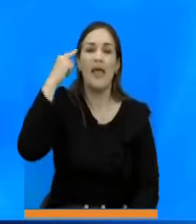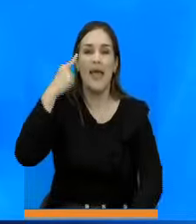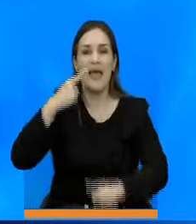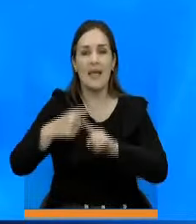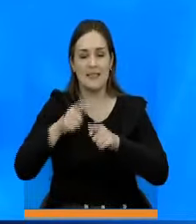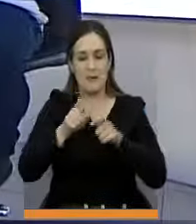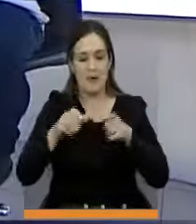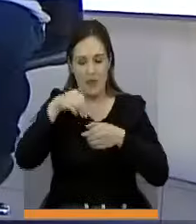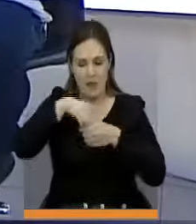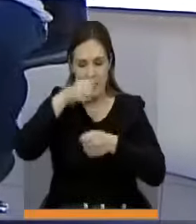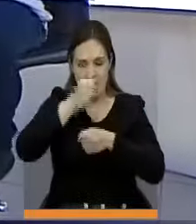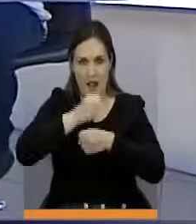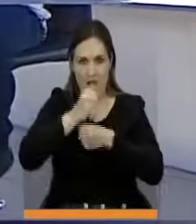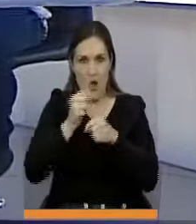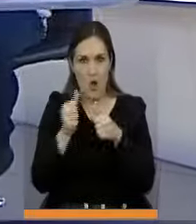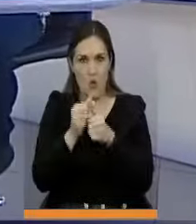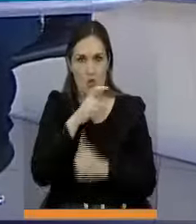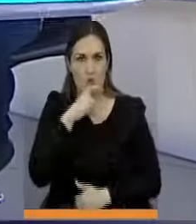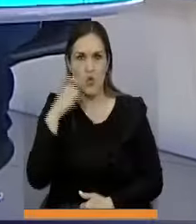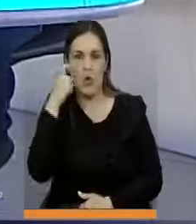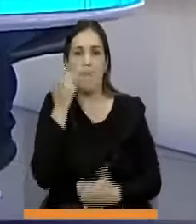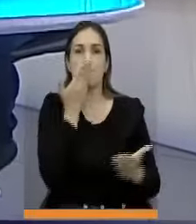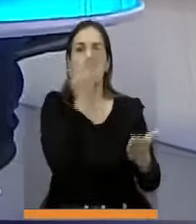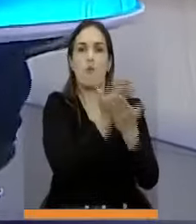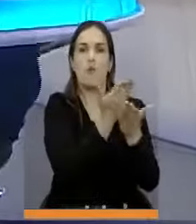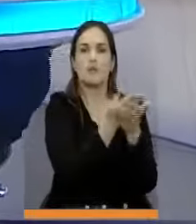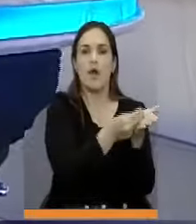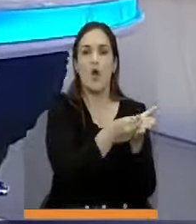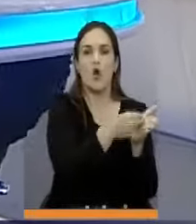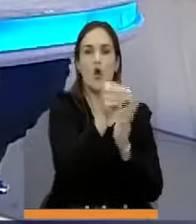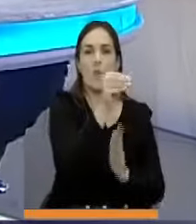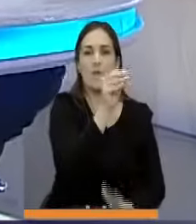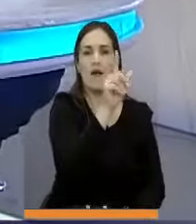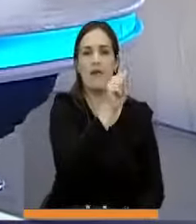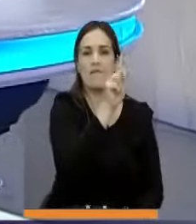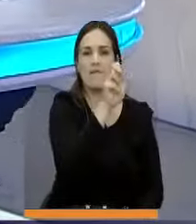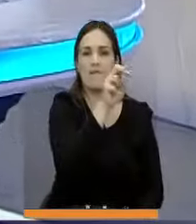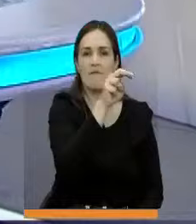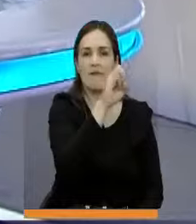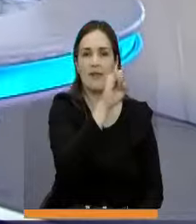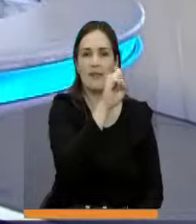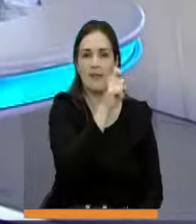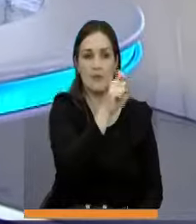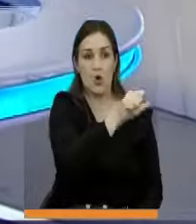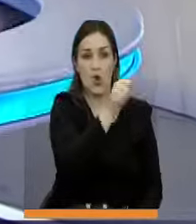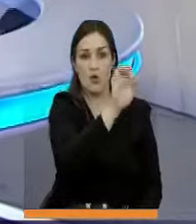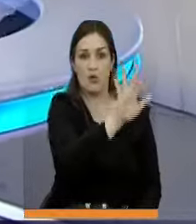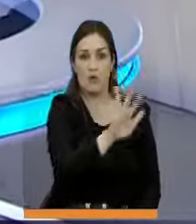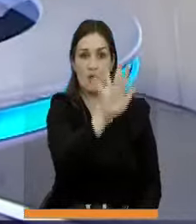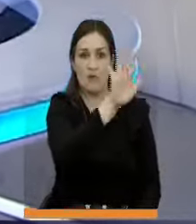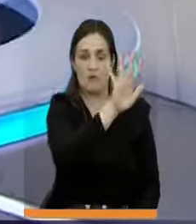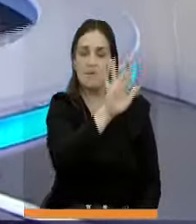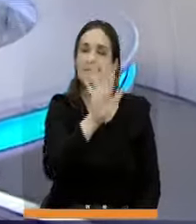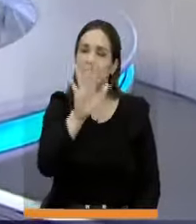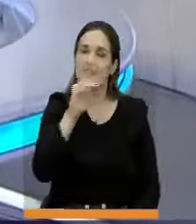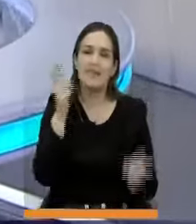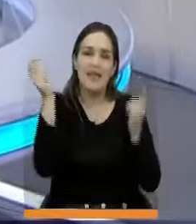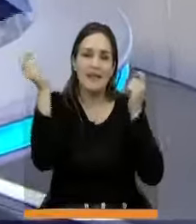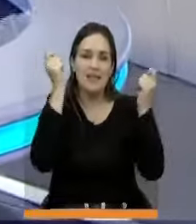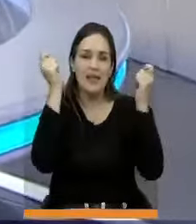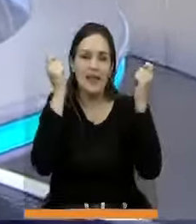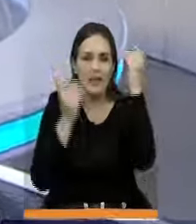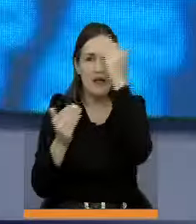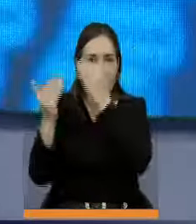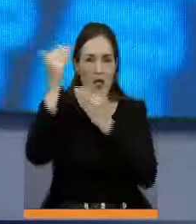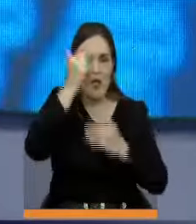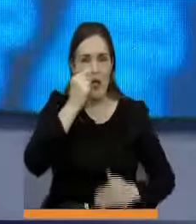de Fénix. Es que yo creo que esto tiene una discusión muy de fondo y estratégica y es reevaluar el